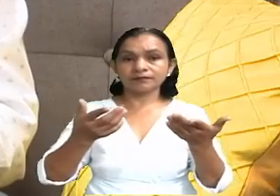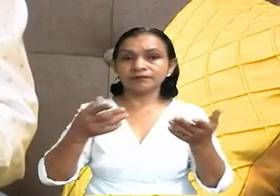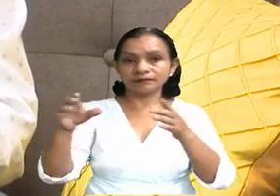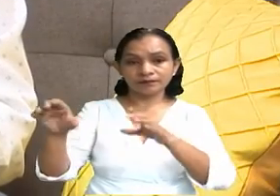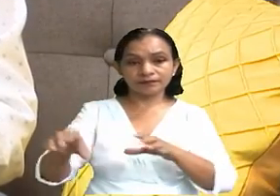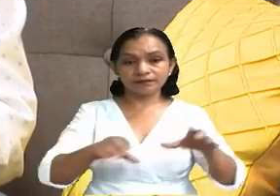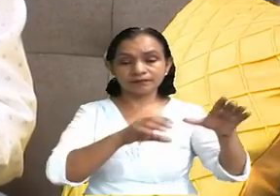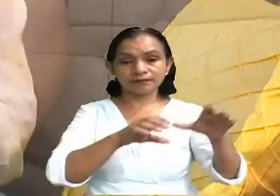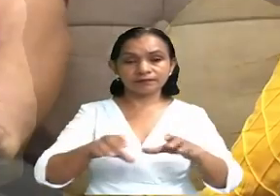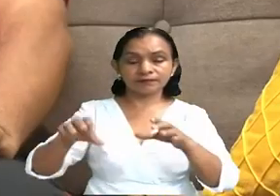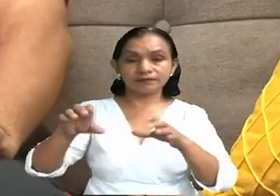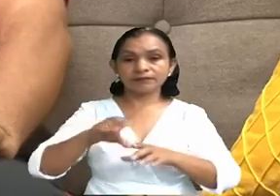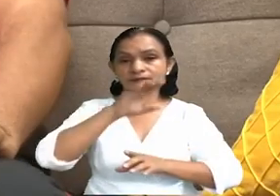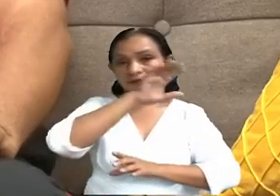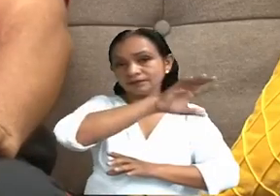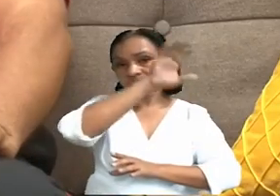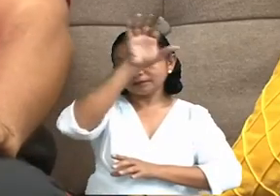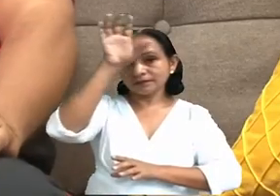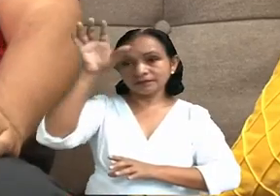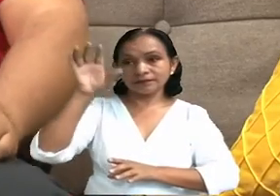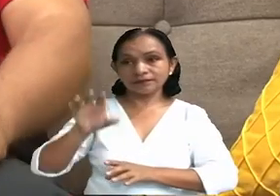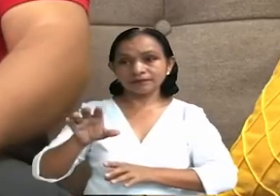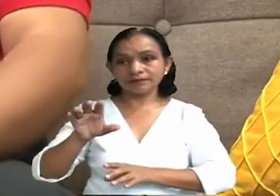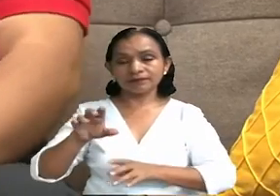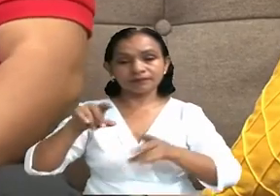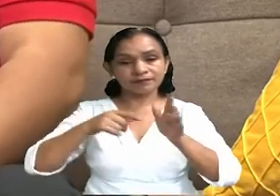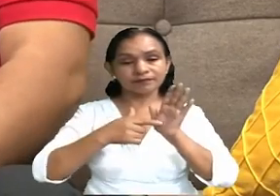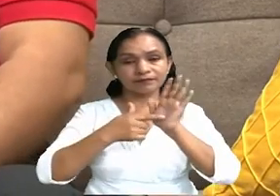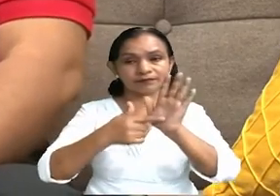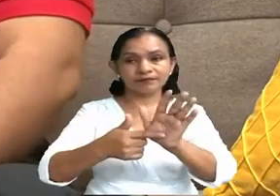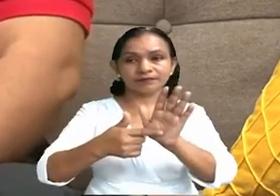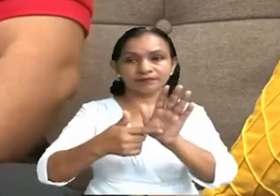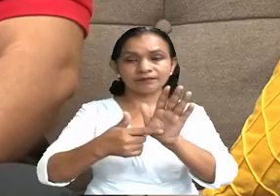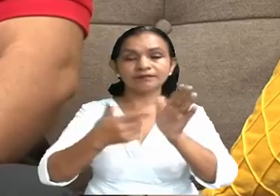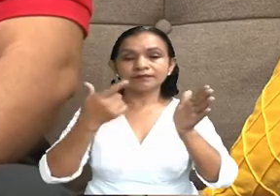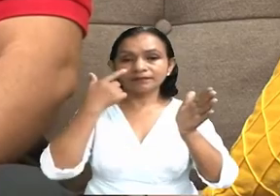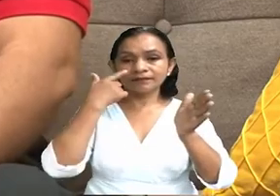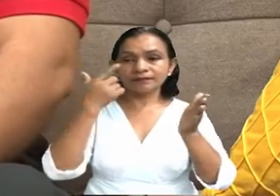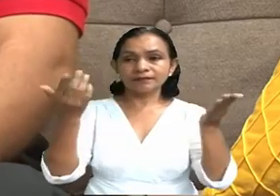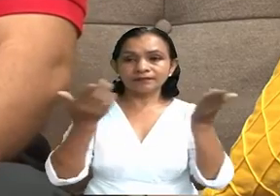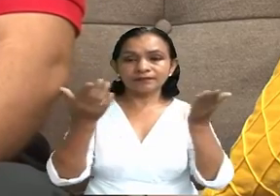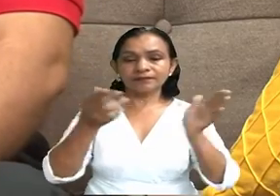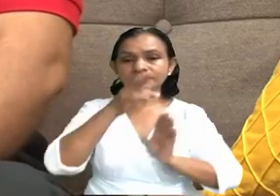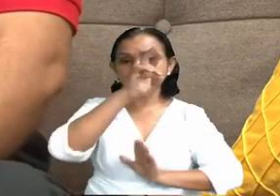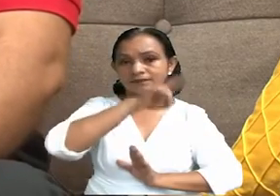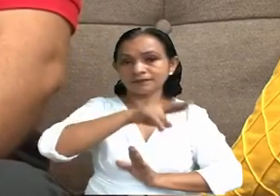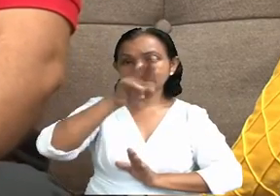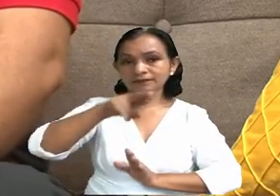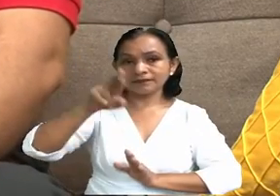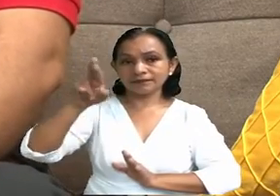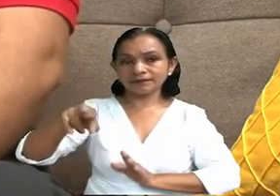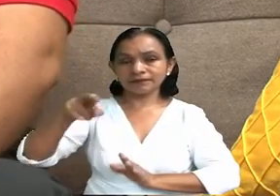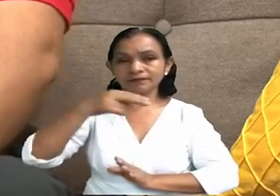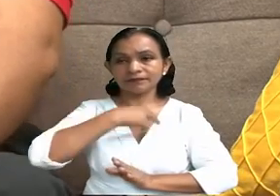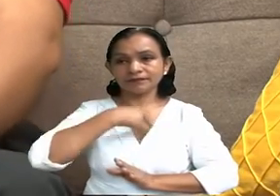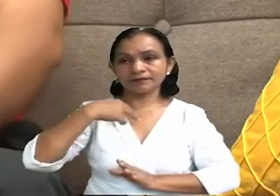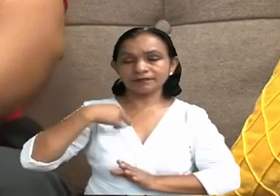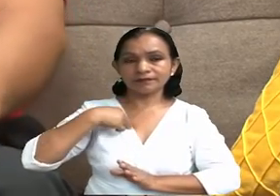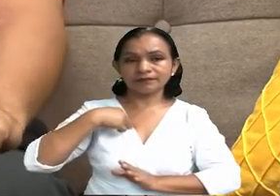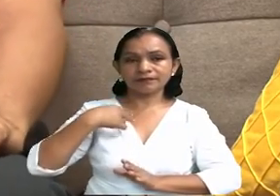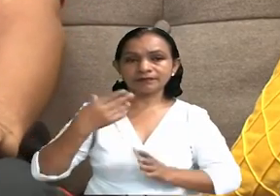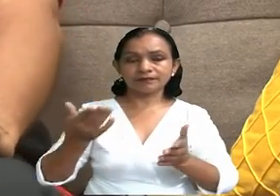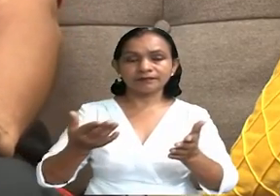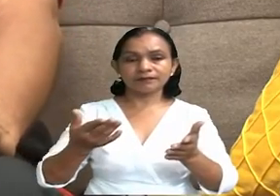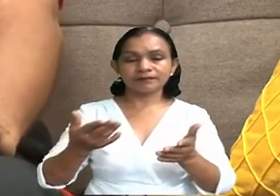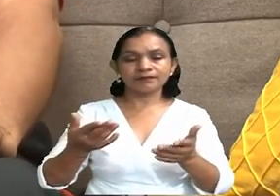actividades en todos los departamentos. En todos los departamentos, pero este es un ejemplo para que miremos cómo el departamento de Rivas realiza sus acciones.